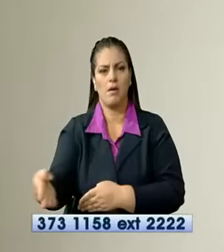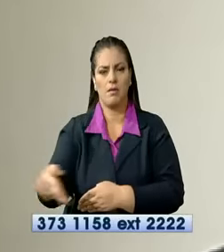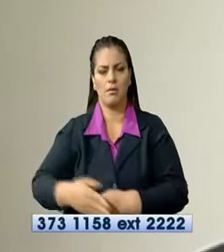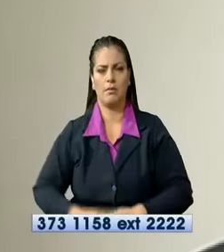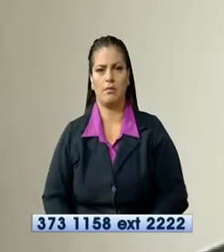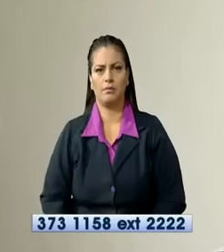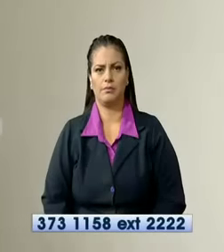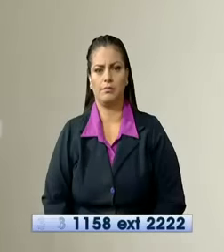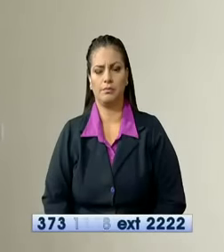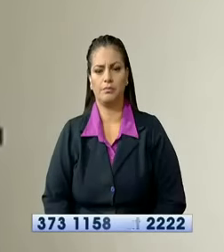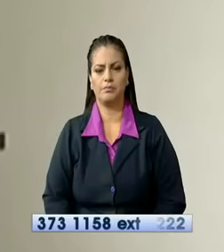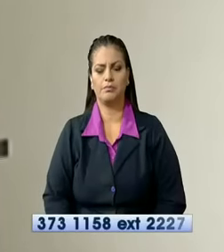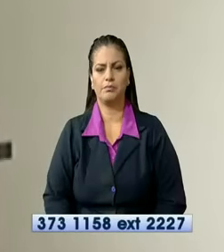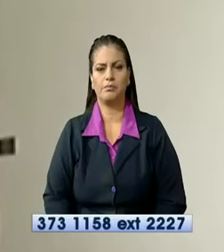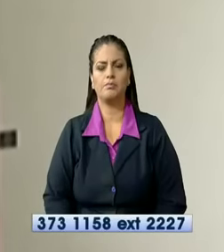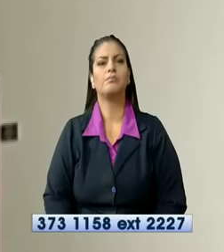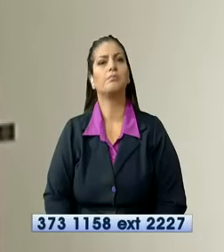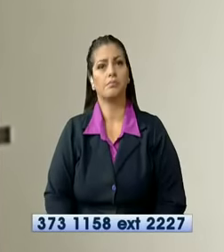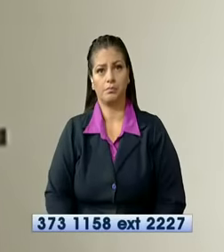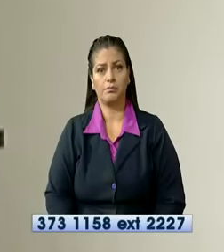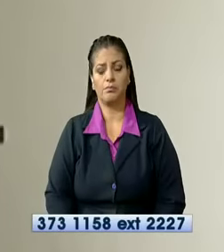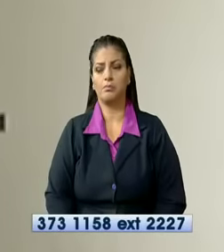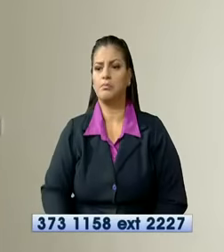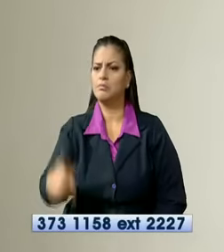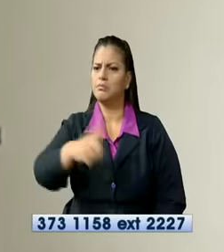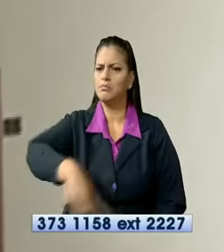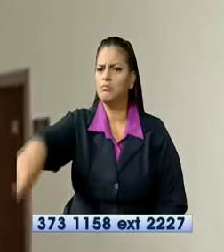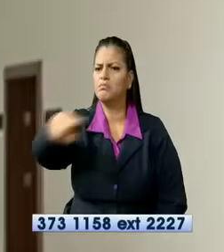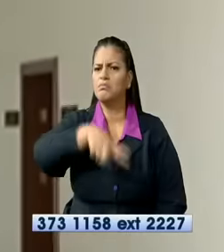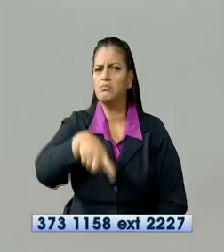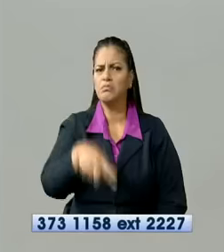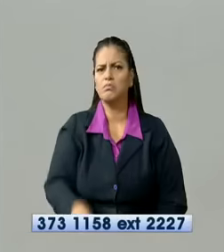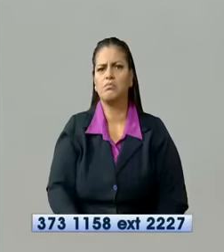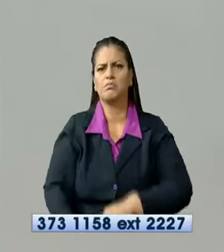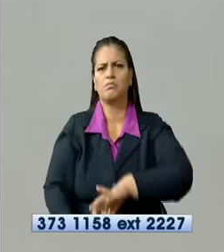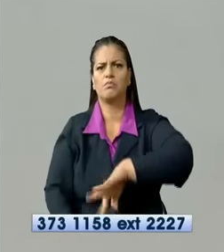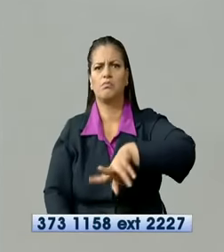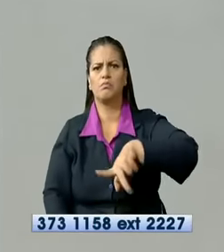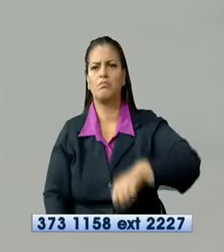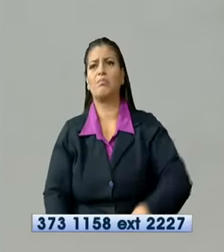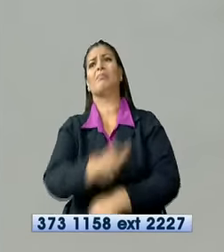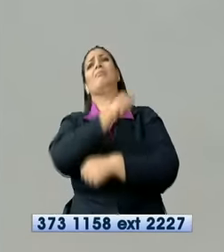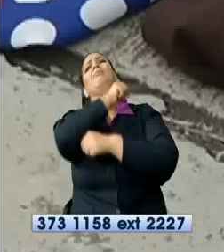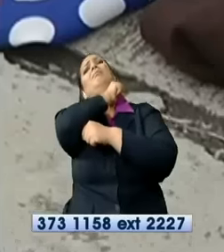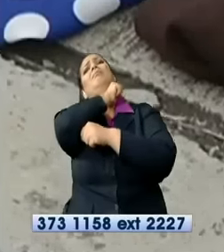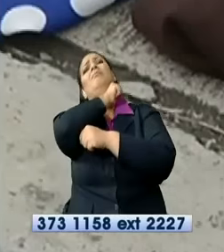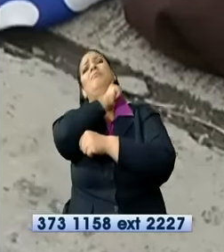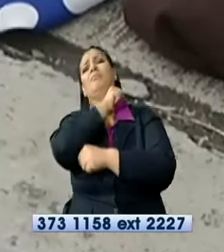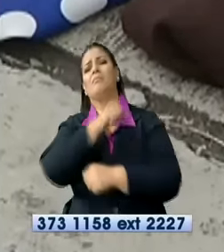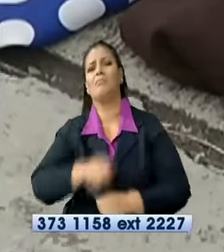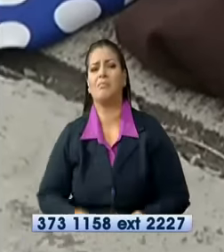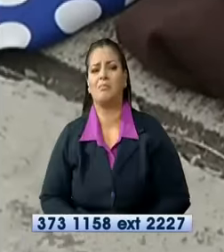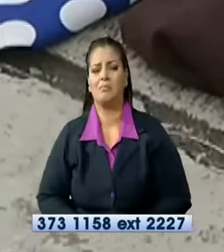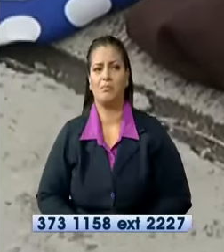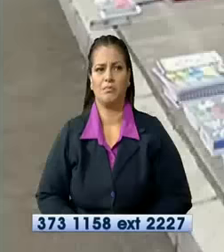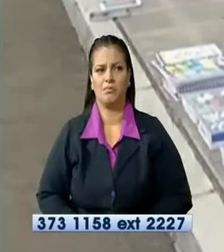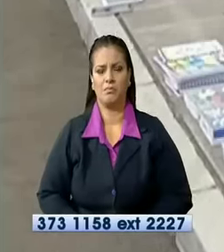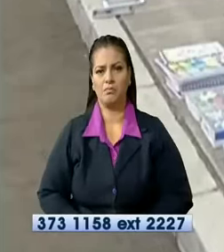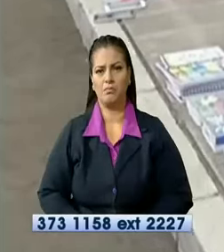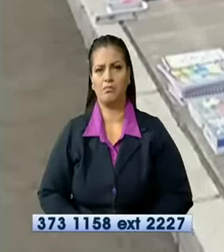que han sido detenidas porque están implicadas en una banda organizada de asaltos a centros comerciales, entre los cuales también incluye